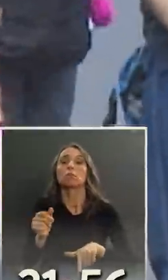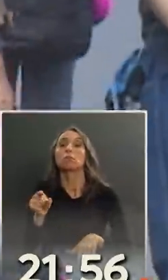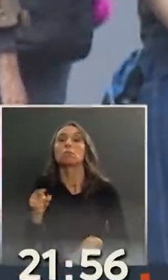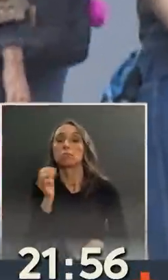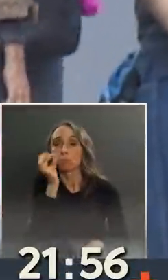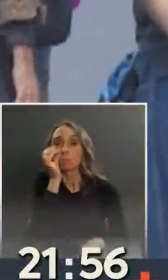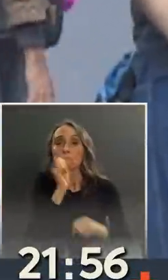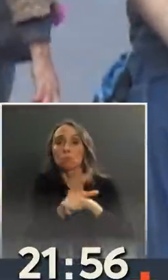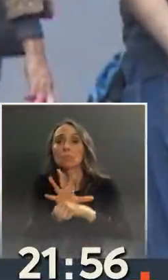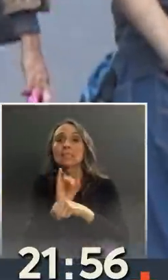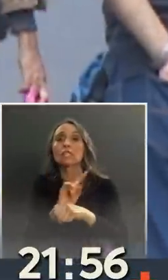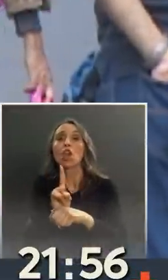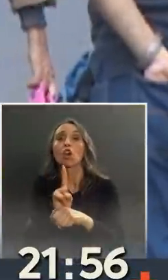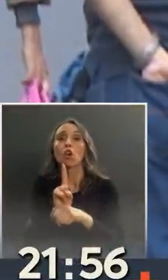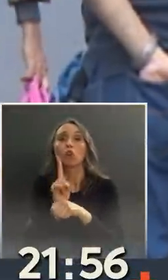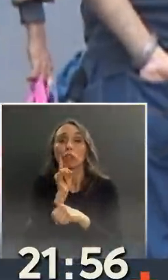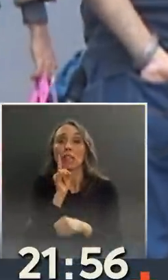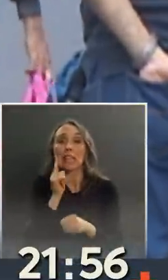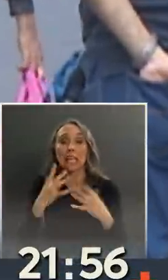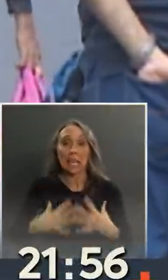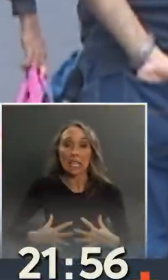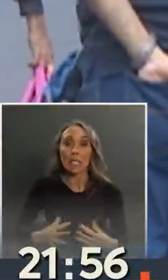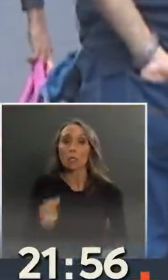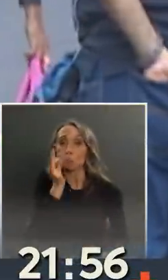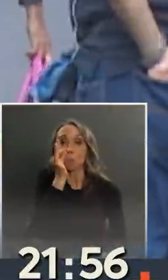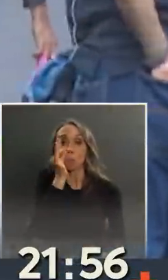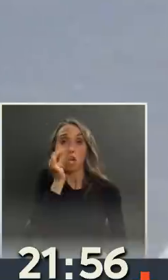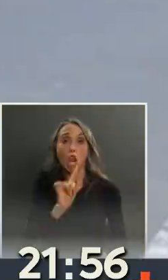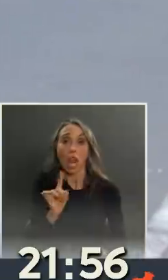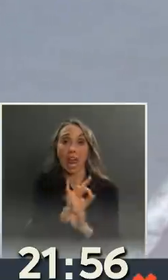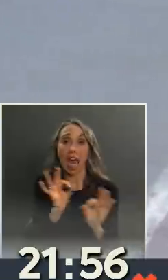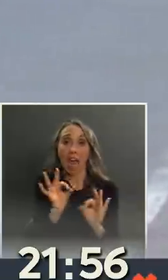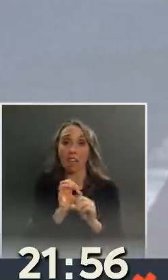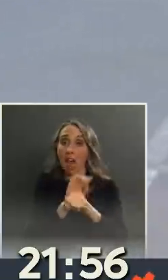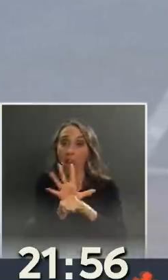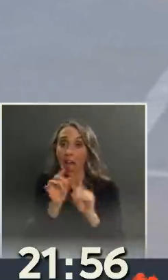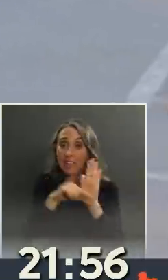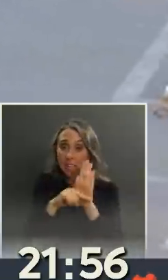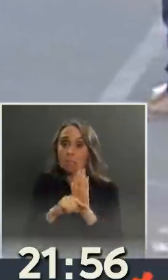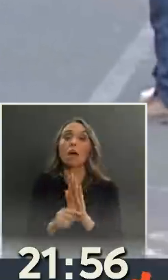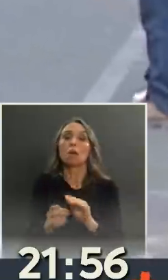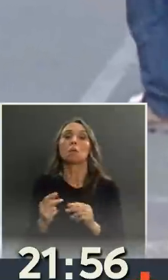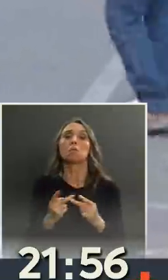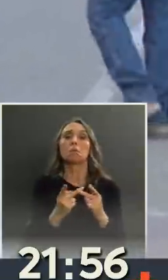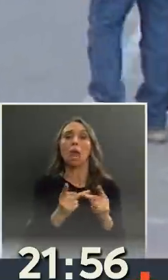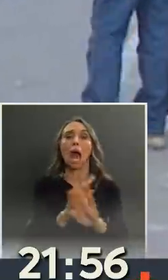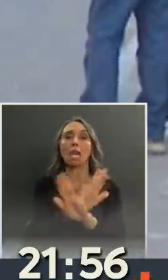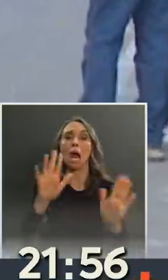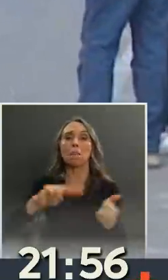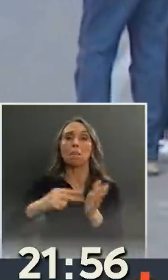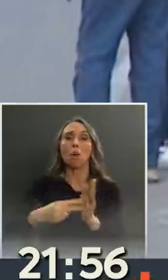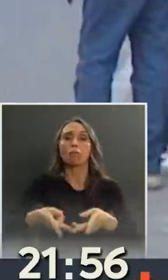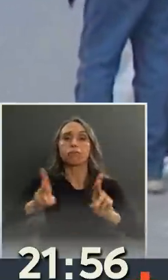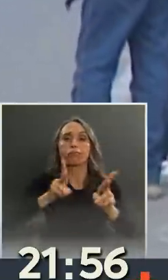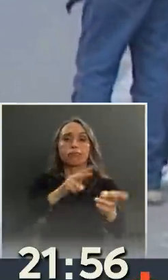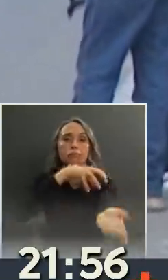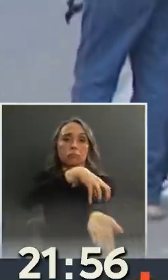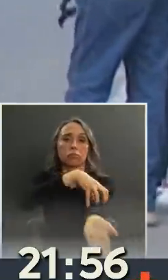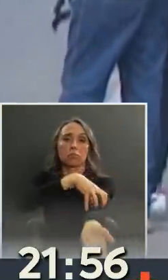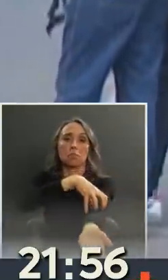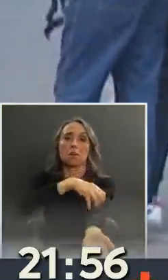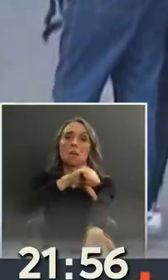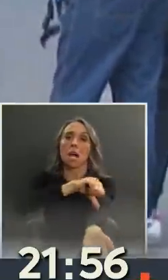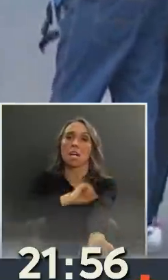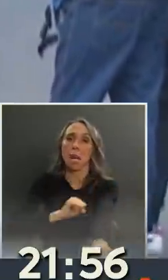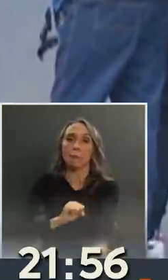o no contagiados de COVID. Quienes salen negativos pueden seguir sin problemas su viaje a la capital, más allá de estar indocumentados.